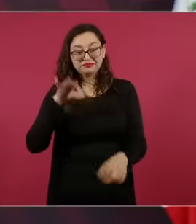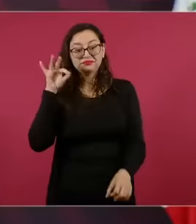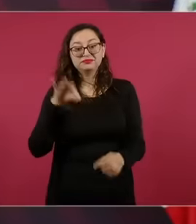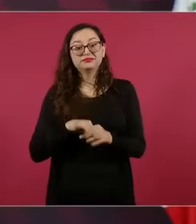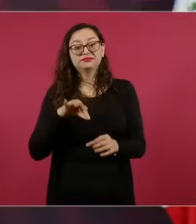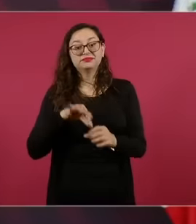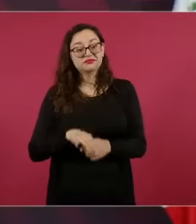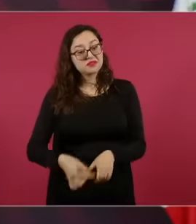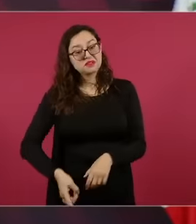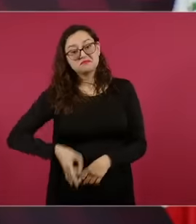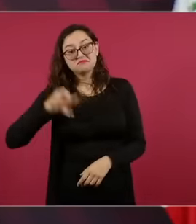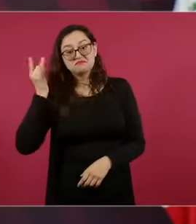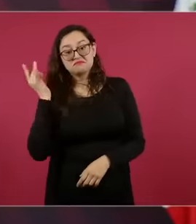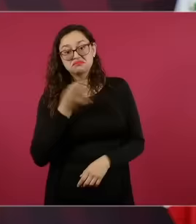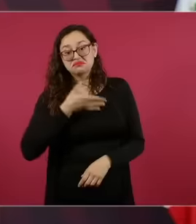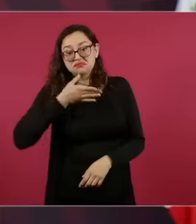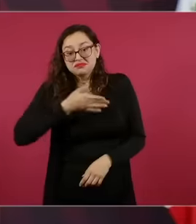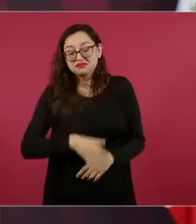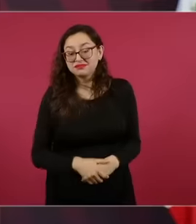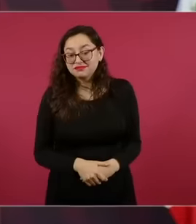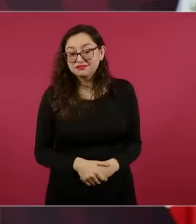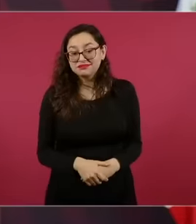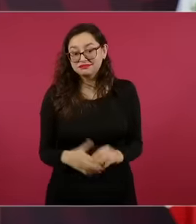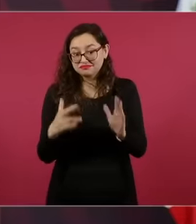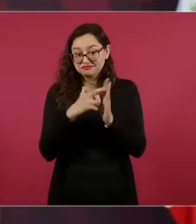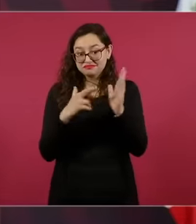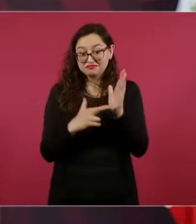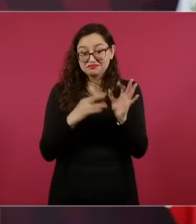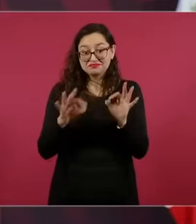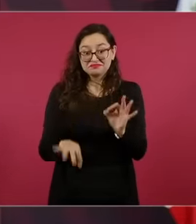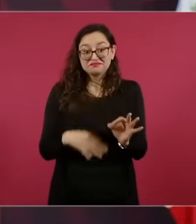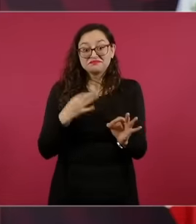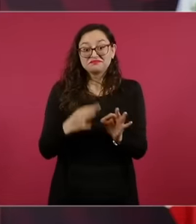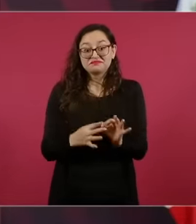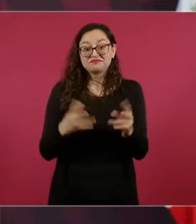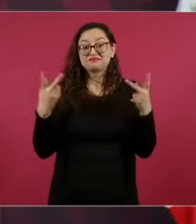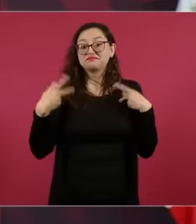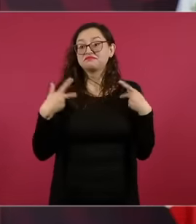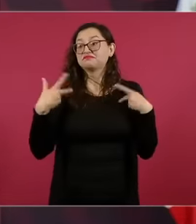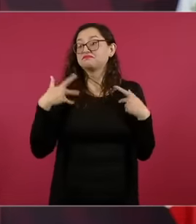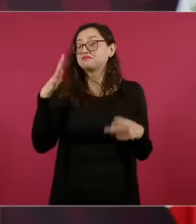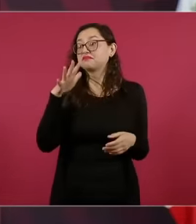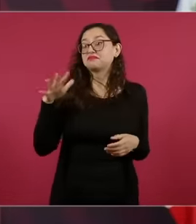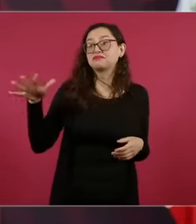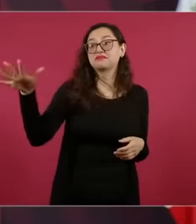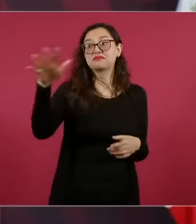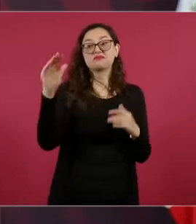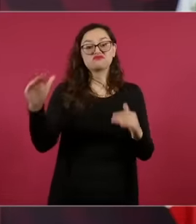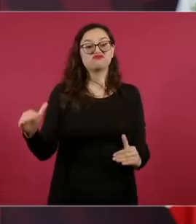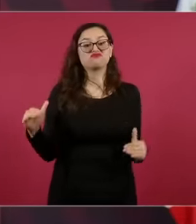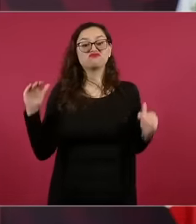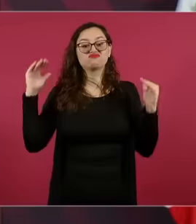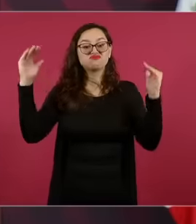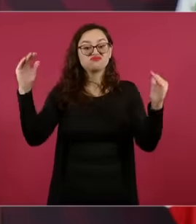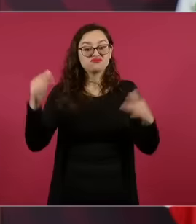democráticamente, en buena lid, las elecciones, porque el pueblo es mucha pieza.